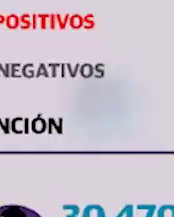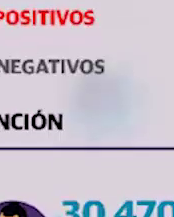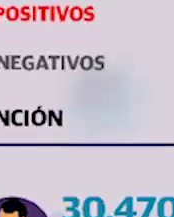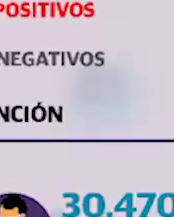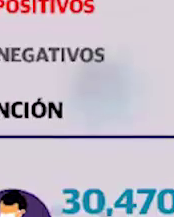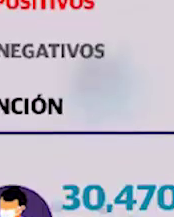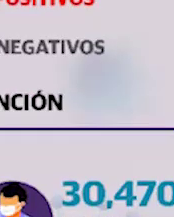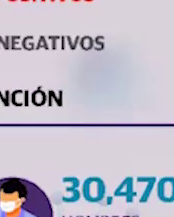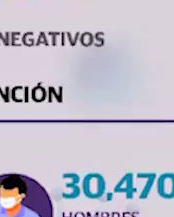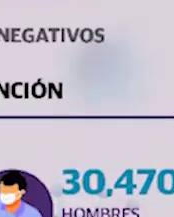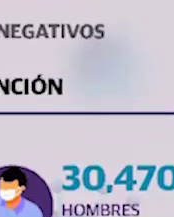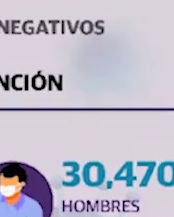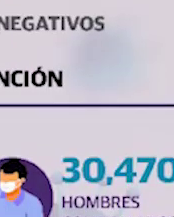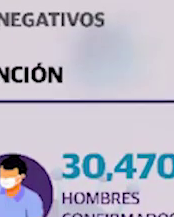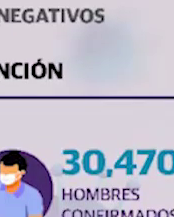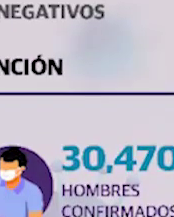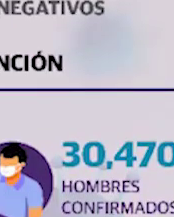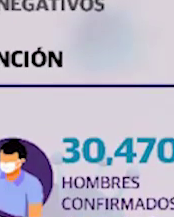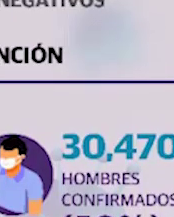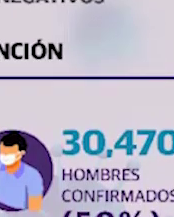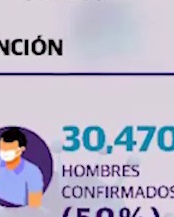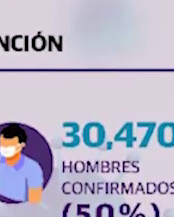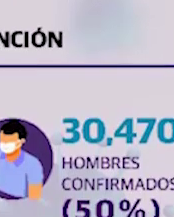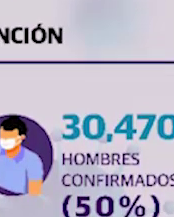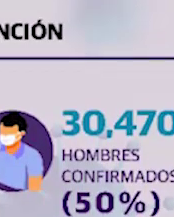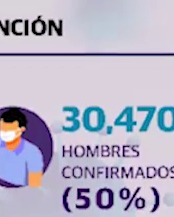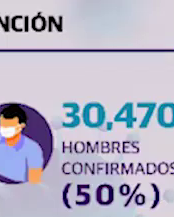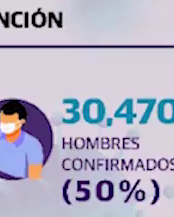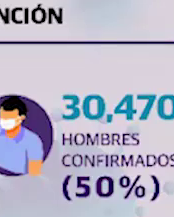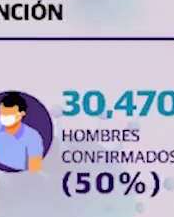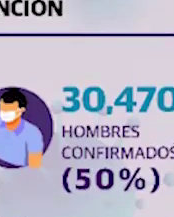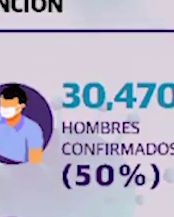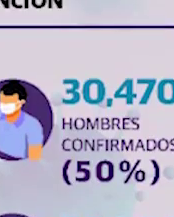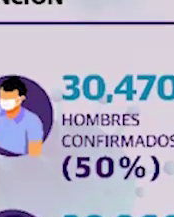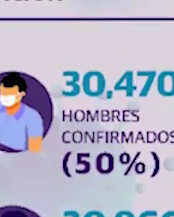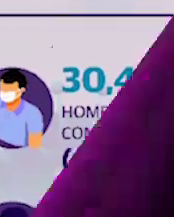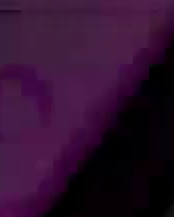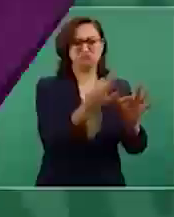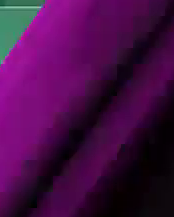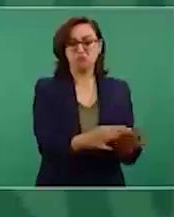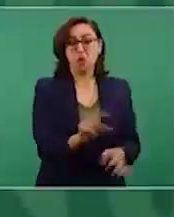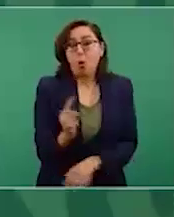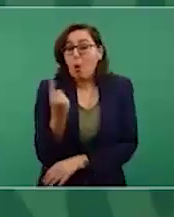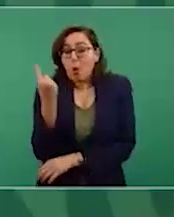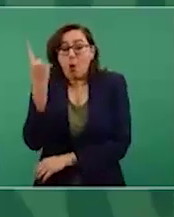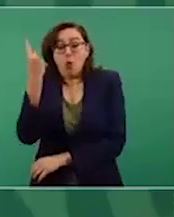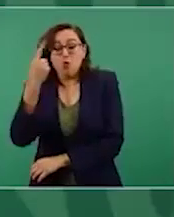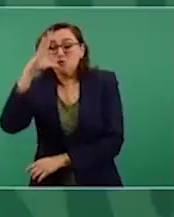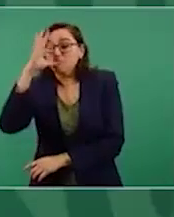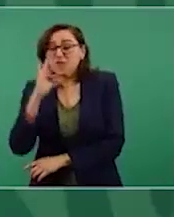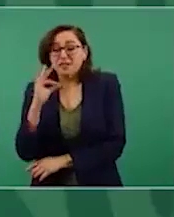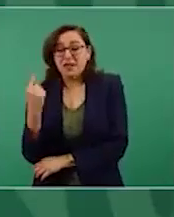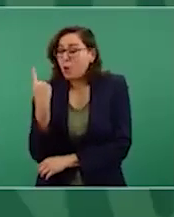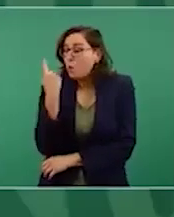Tabasco 41 nuevos casos positivos de COVID-19 y una defunción, la cual se registró en días pasados. Considera AMLO que el